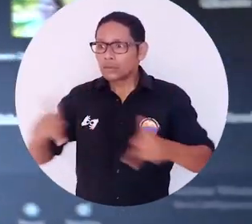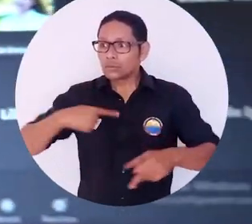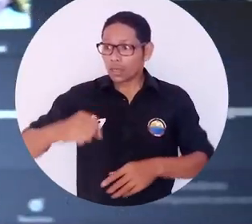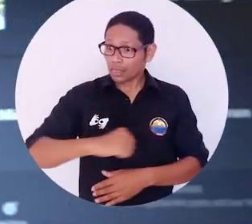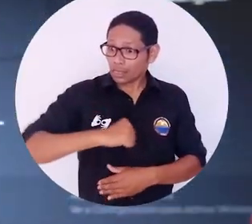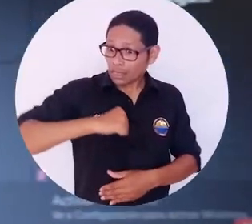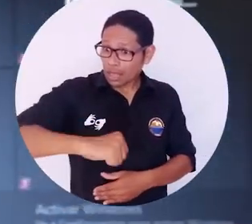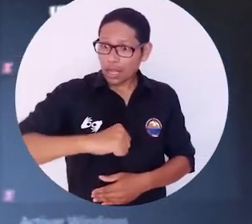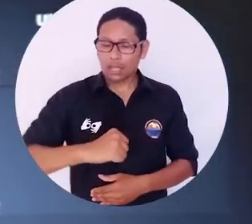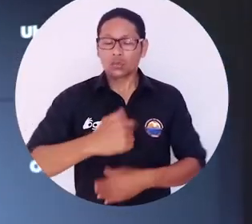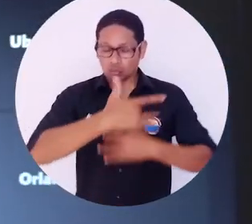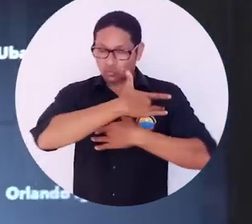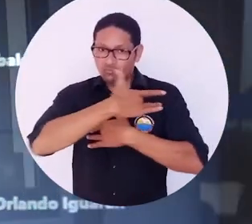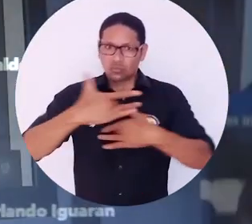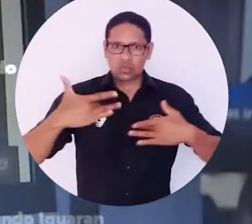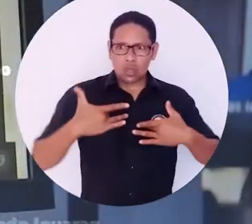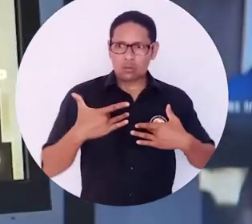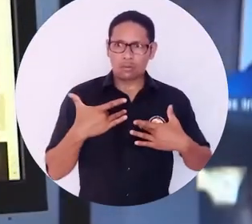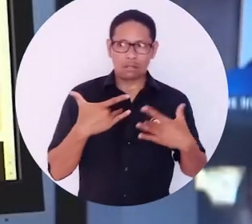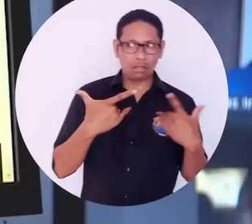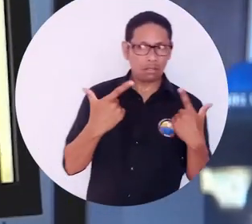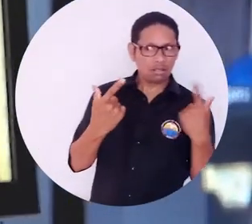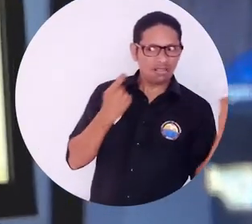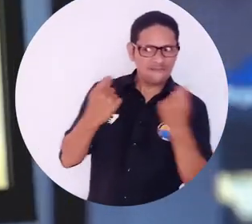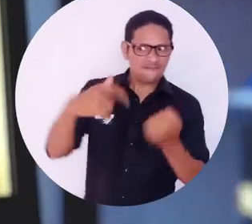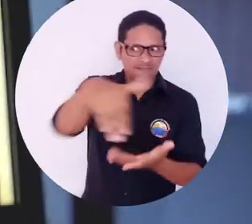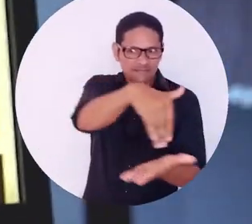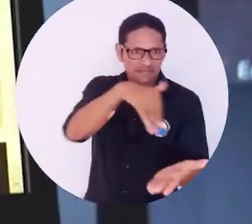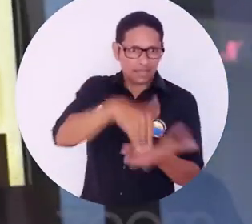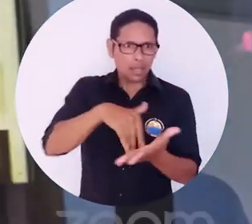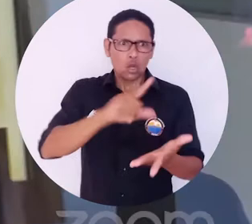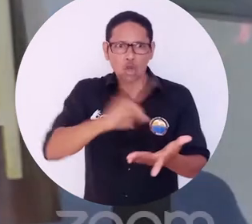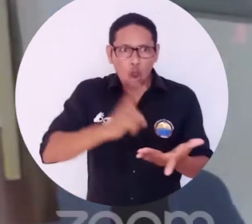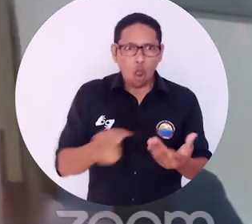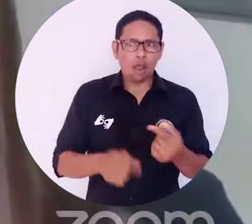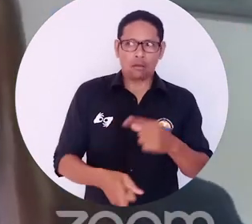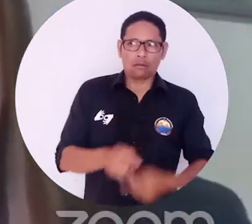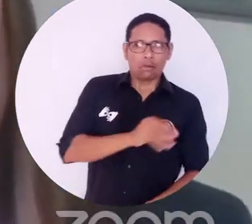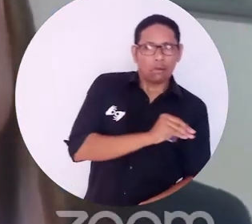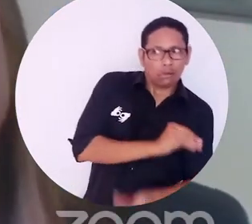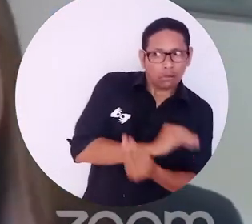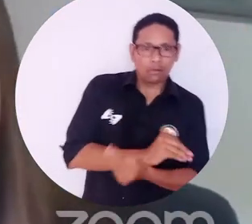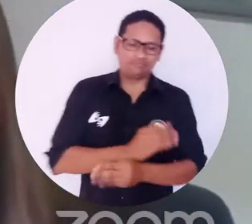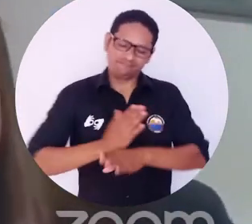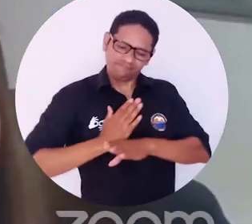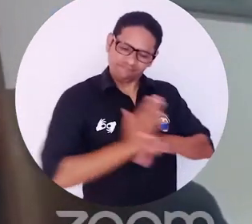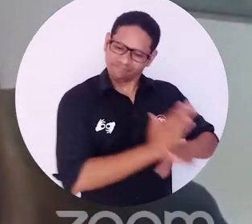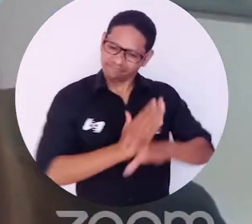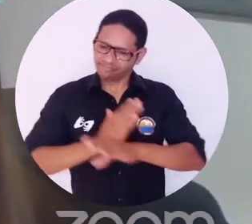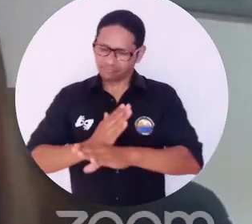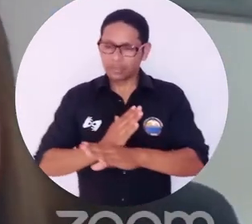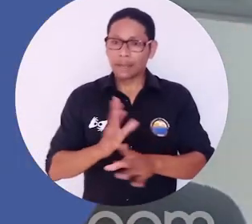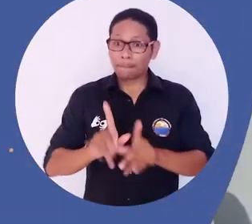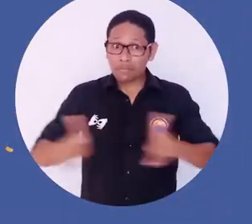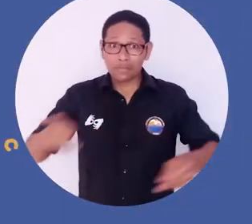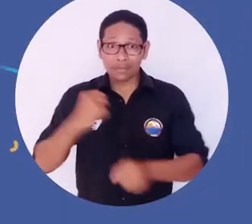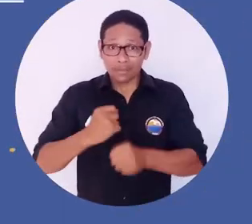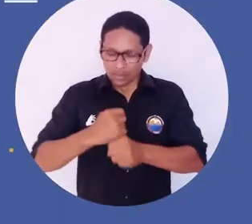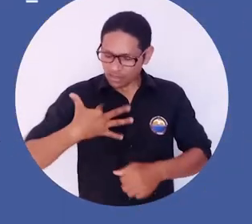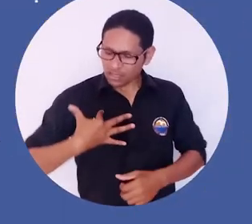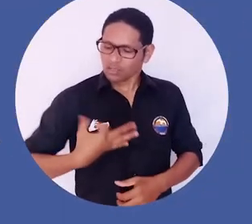manera universal, descentralizada, con mecanismos institucionales anticorrupción y con dignidad laboral para los